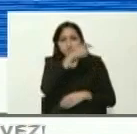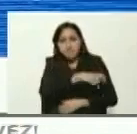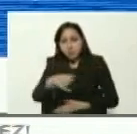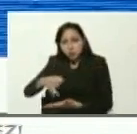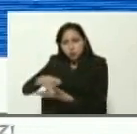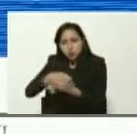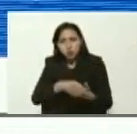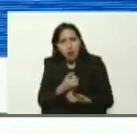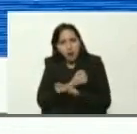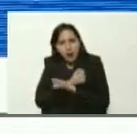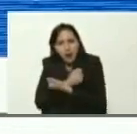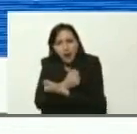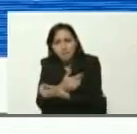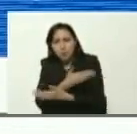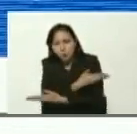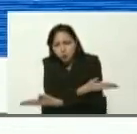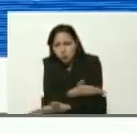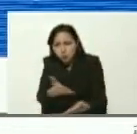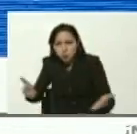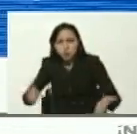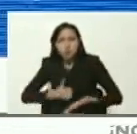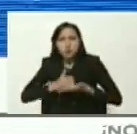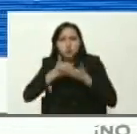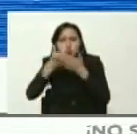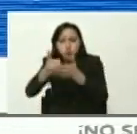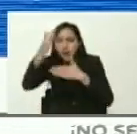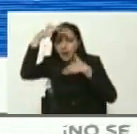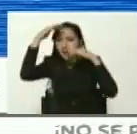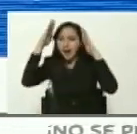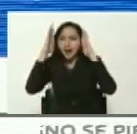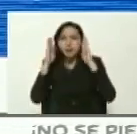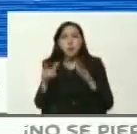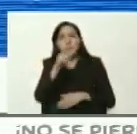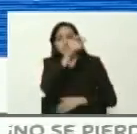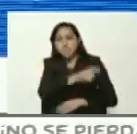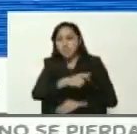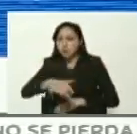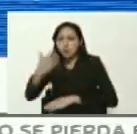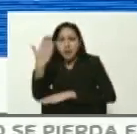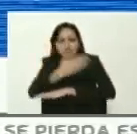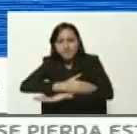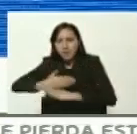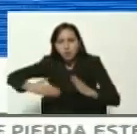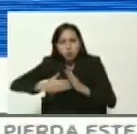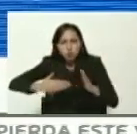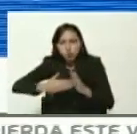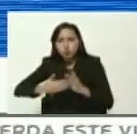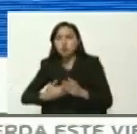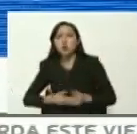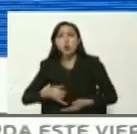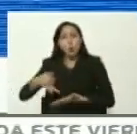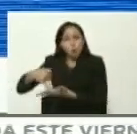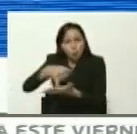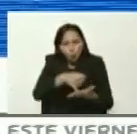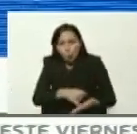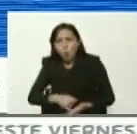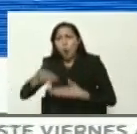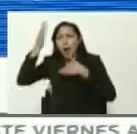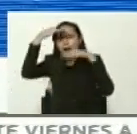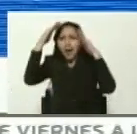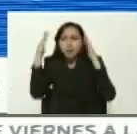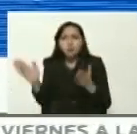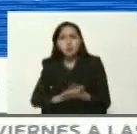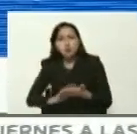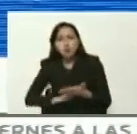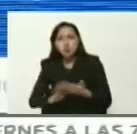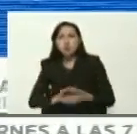jornadas de amor, de solidaridad. Atención a las víctimas del bloqueo para recuperar el estado